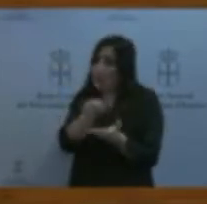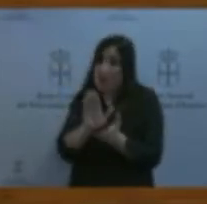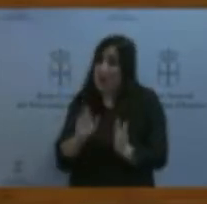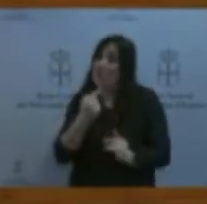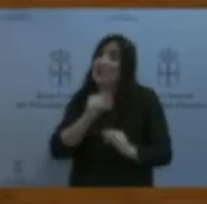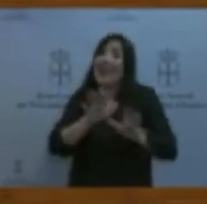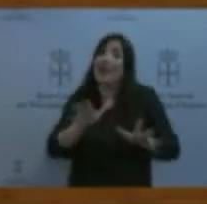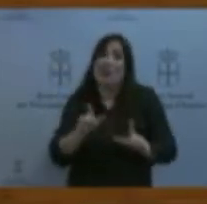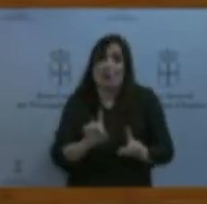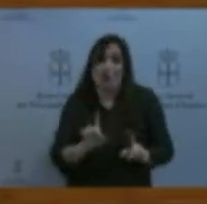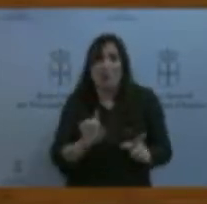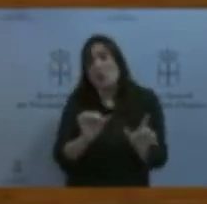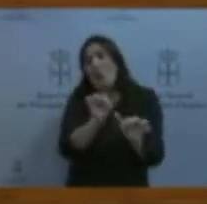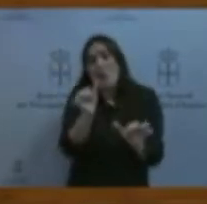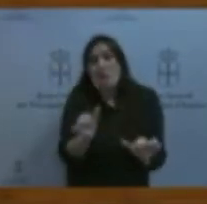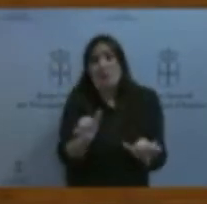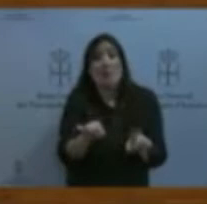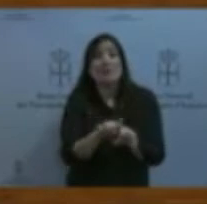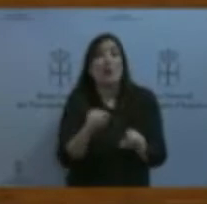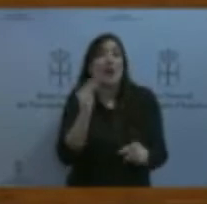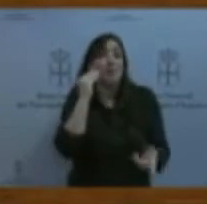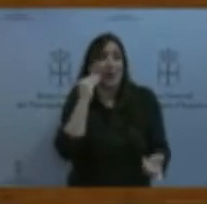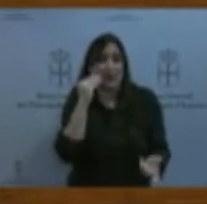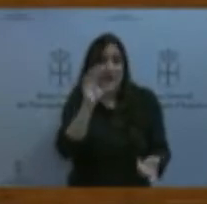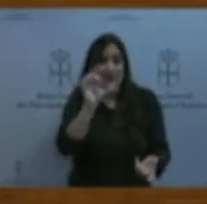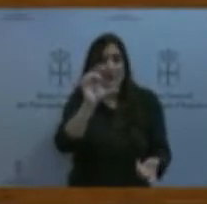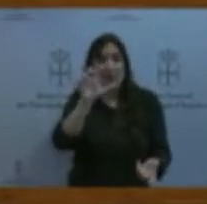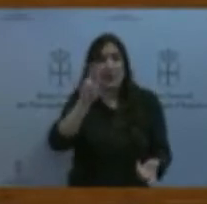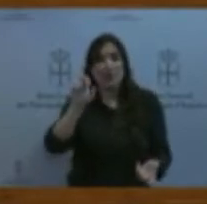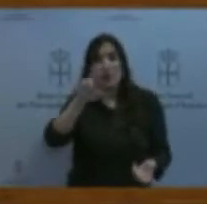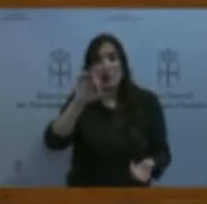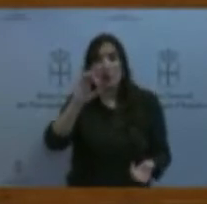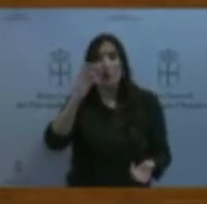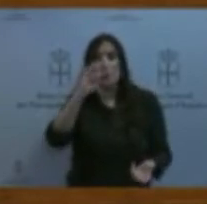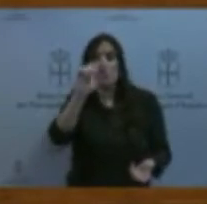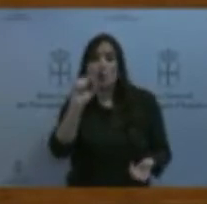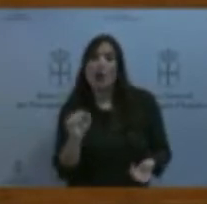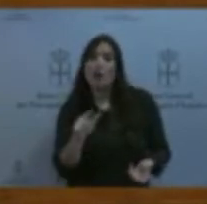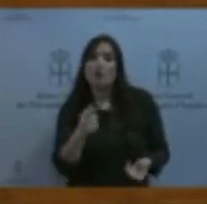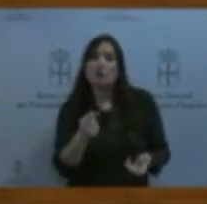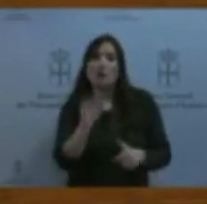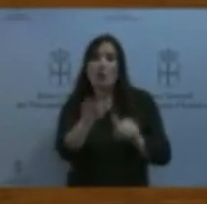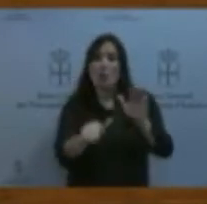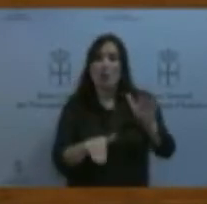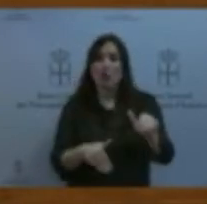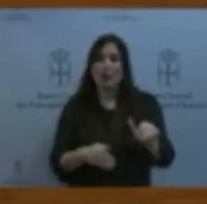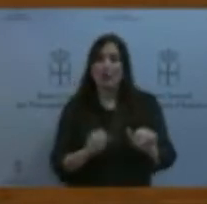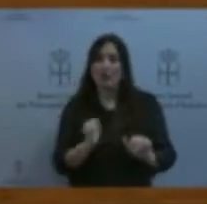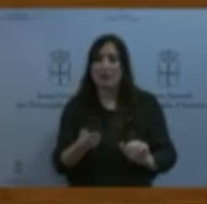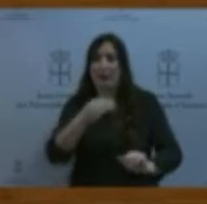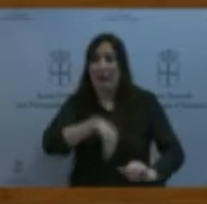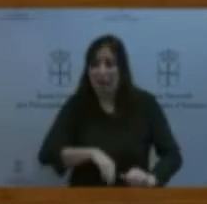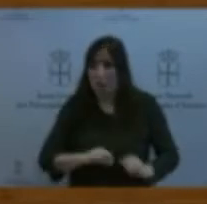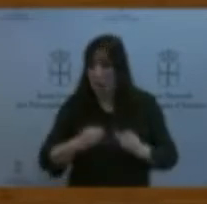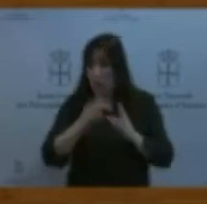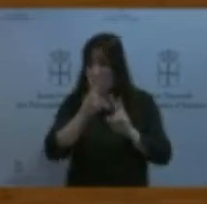Ochoa. Ustedes se comen convocatorias, se comen grupos de investigación mediante diferentes